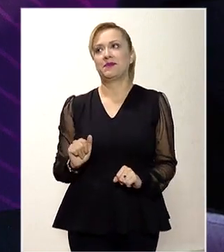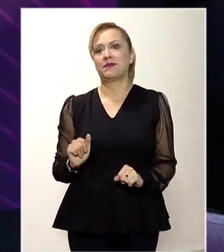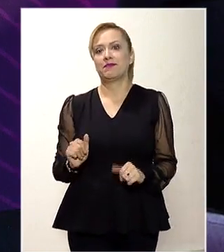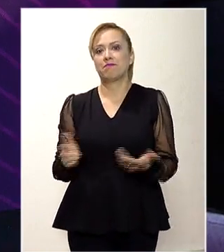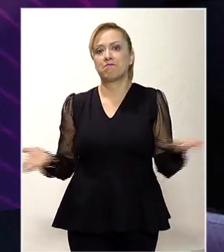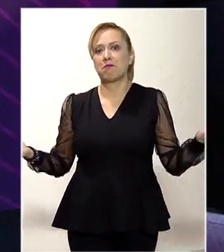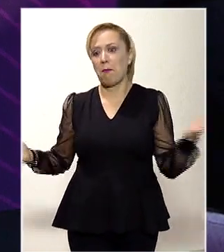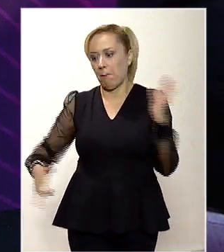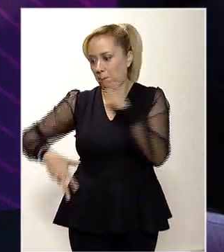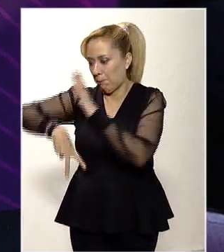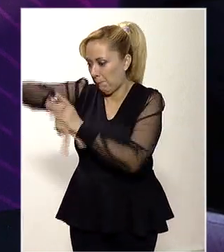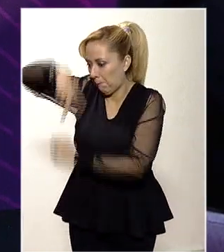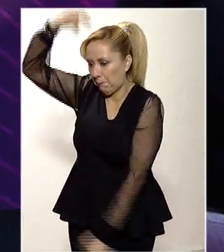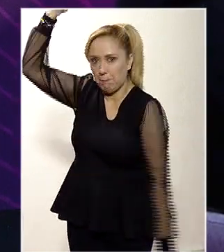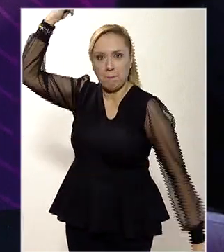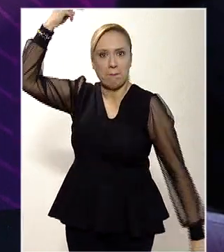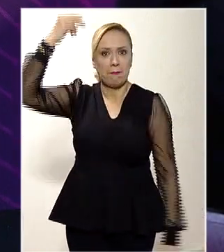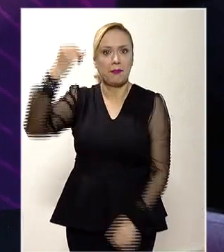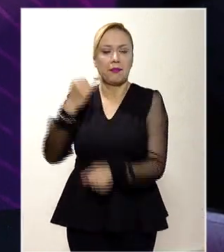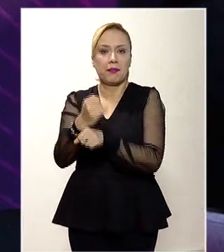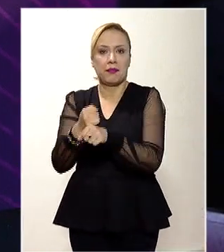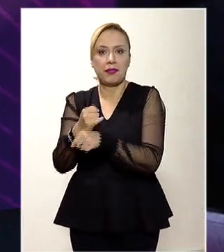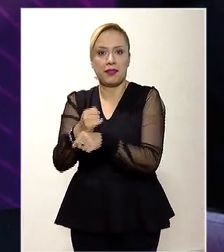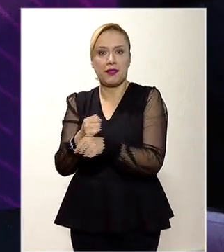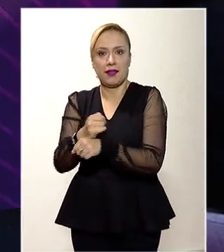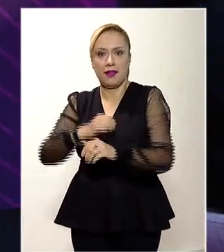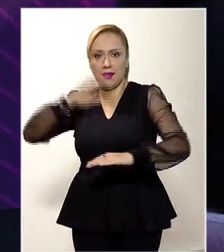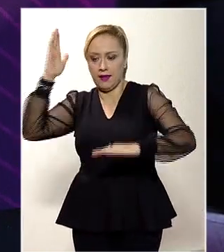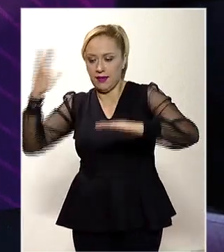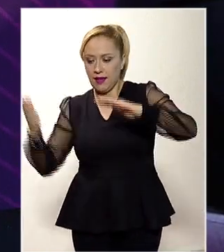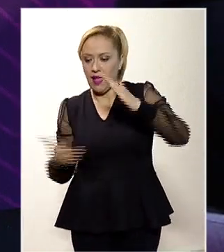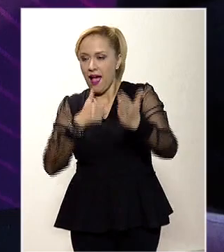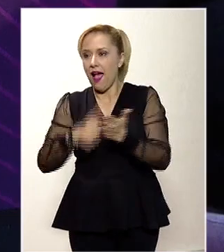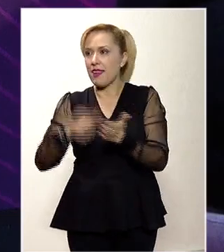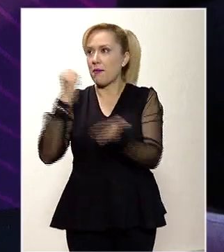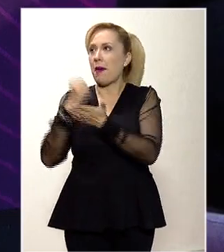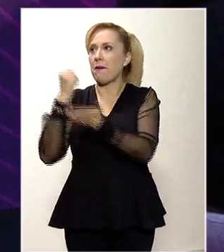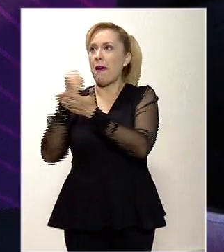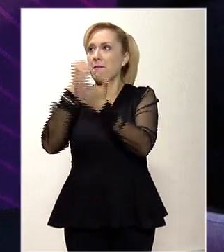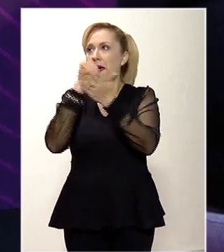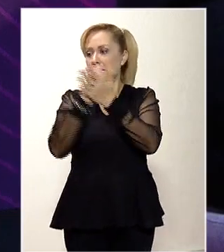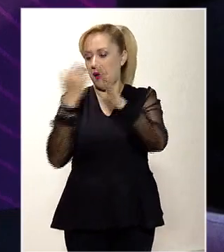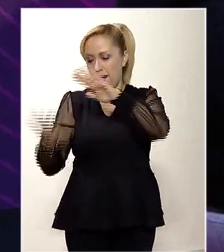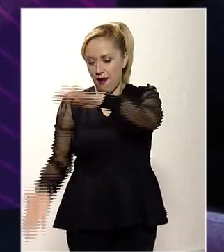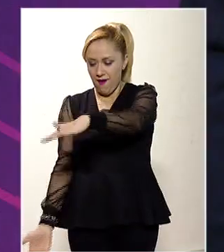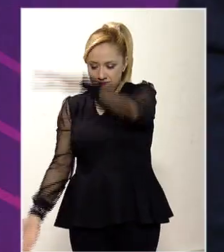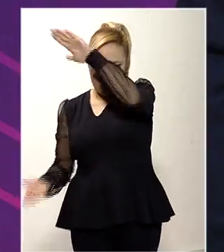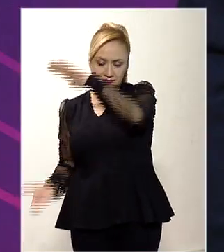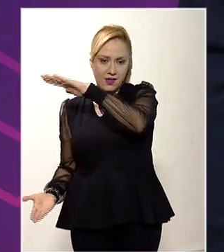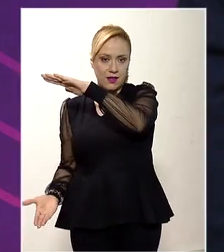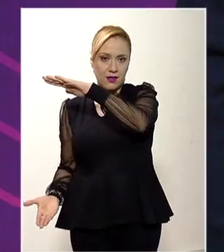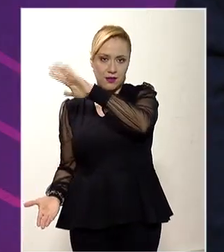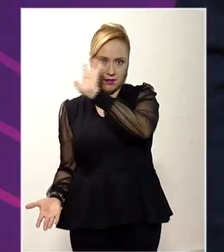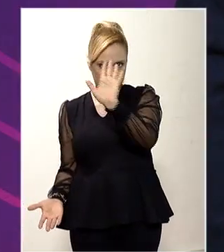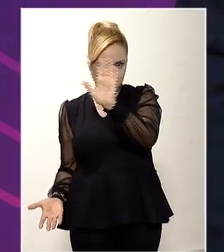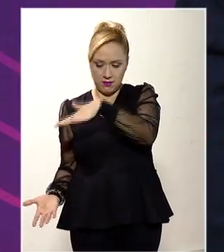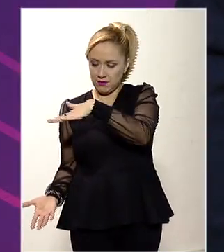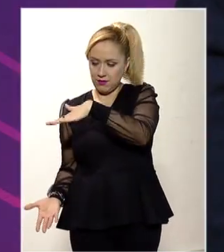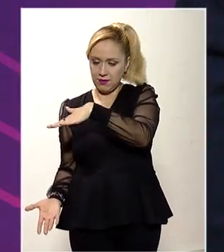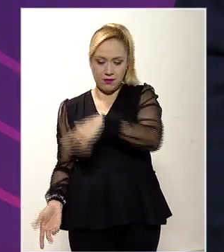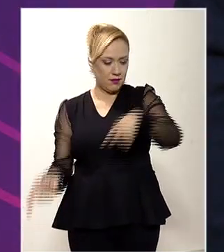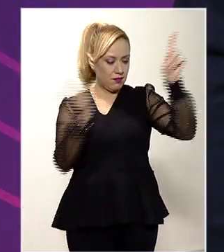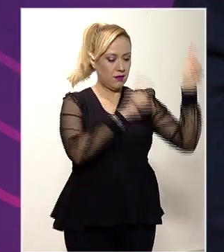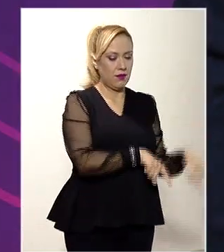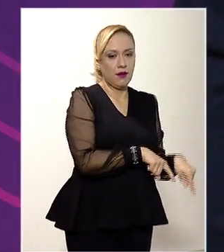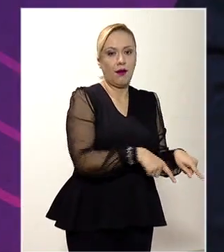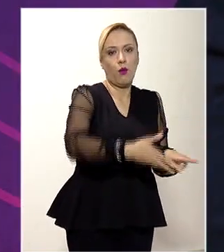teniendo carpetas de investigación engrosadas con oficios y tener una nueva posibilidad de tener una